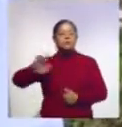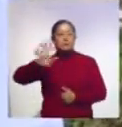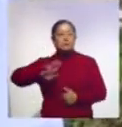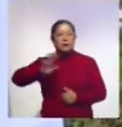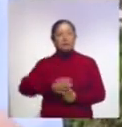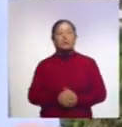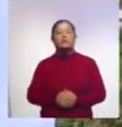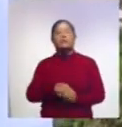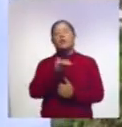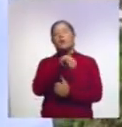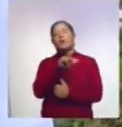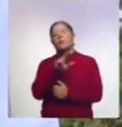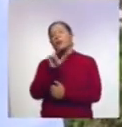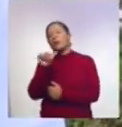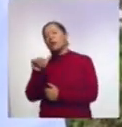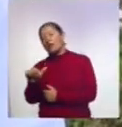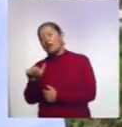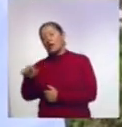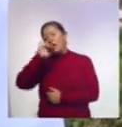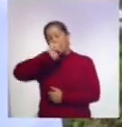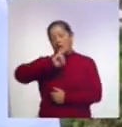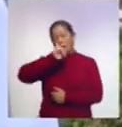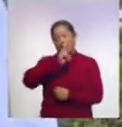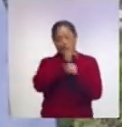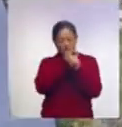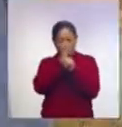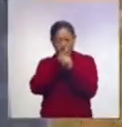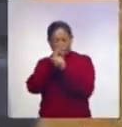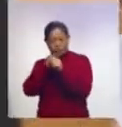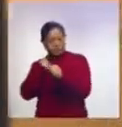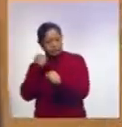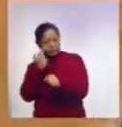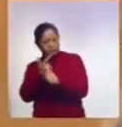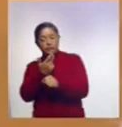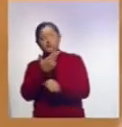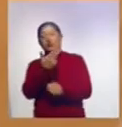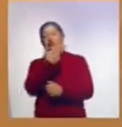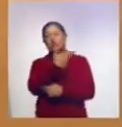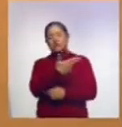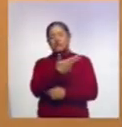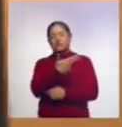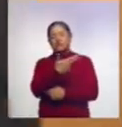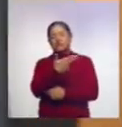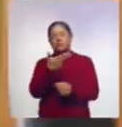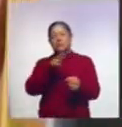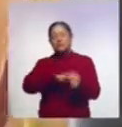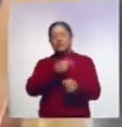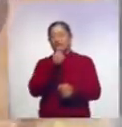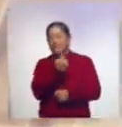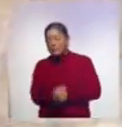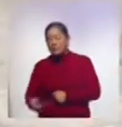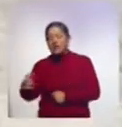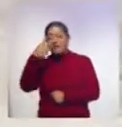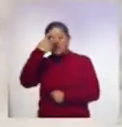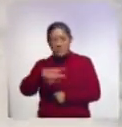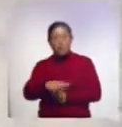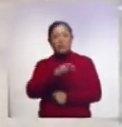Mara Medeiros, jefa de la Unidad de Investigación y Diagnóstico del Hospital Infantil de México Federico Gómez, destacó